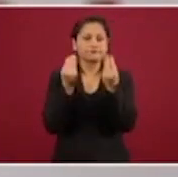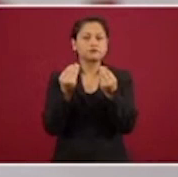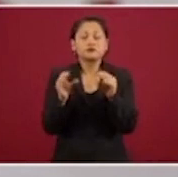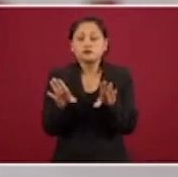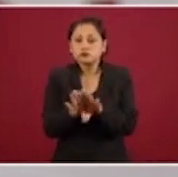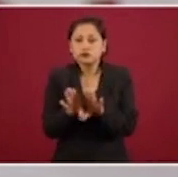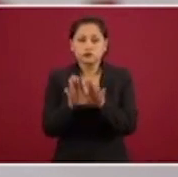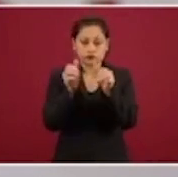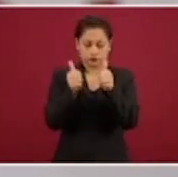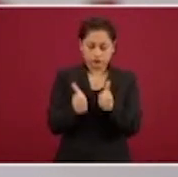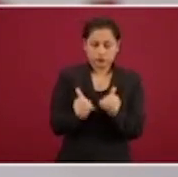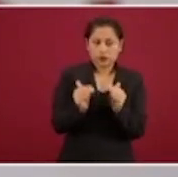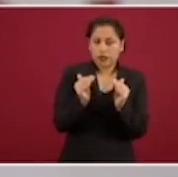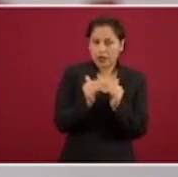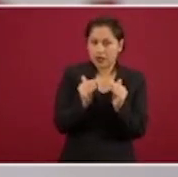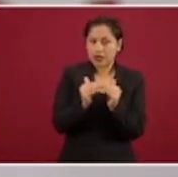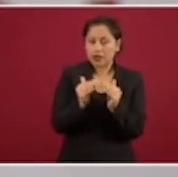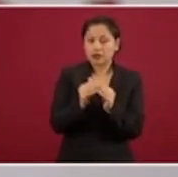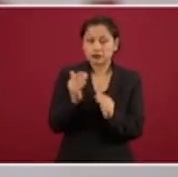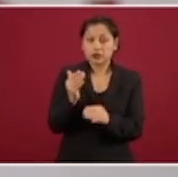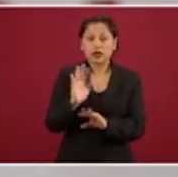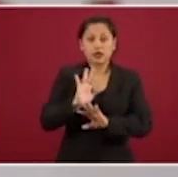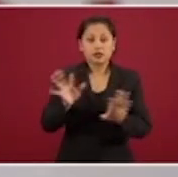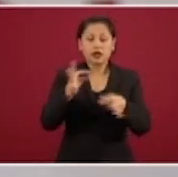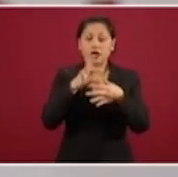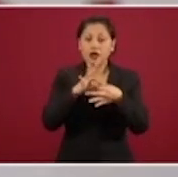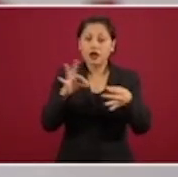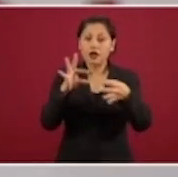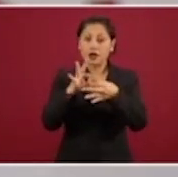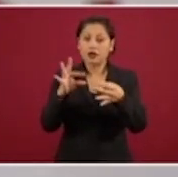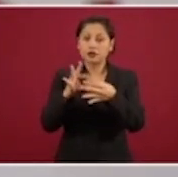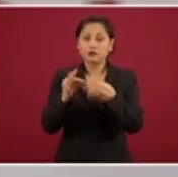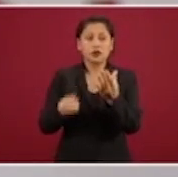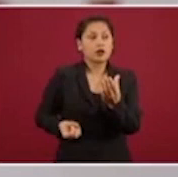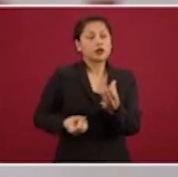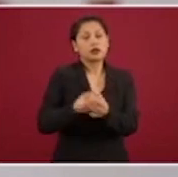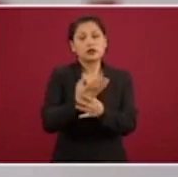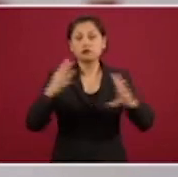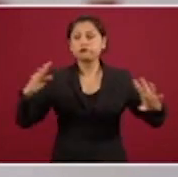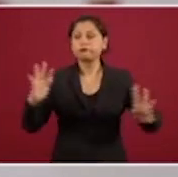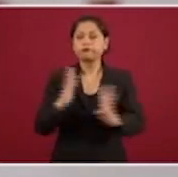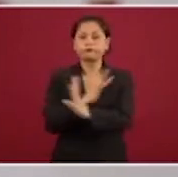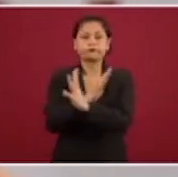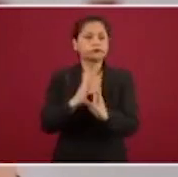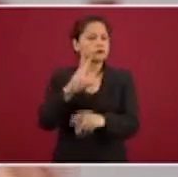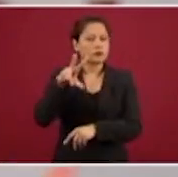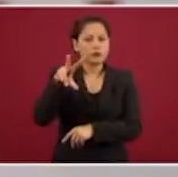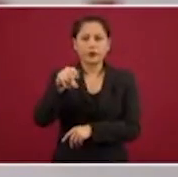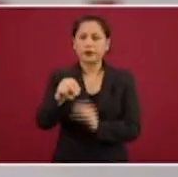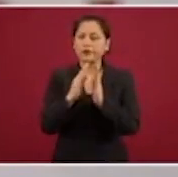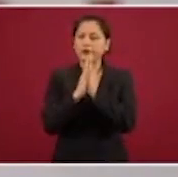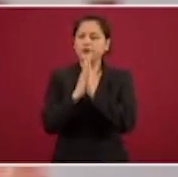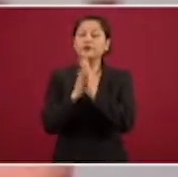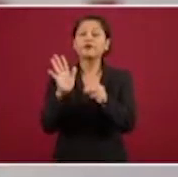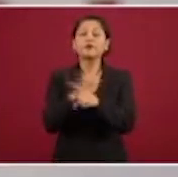es importantísimo no salir al espacio público, porque esa es la manera en la que vamos a evitar contagios. Vamos a hacer una